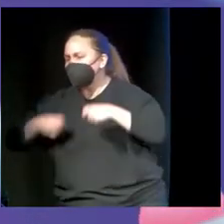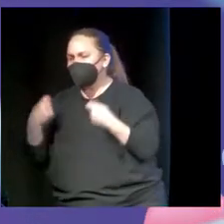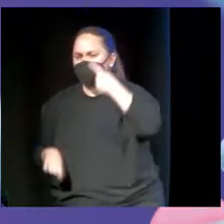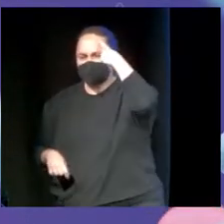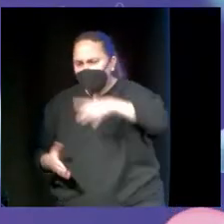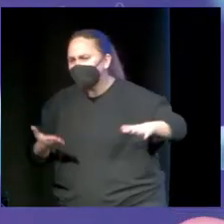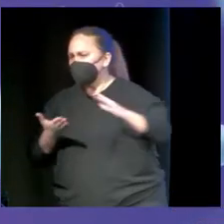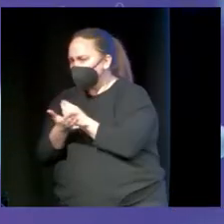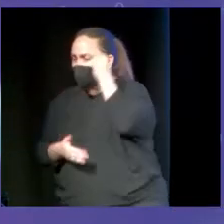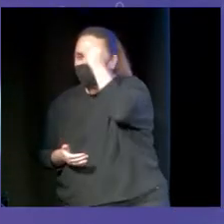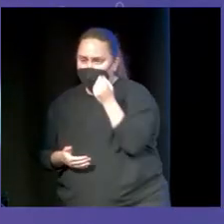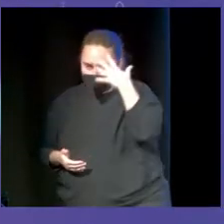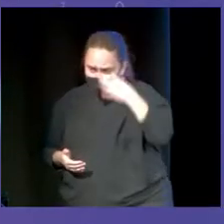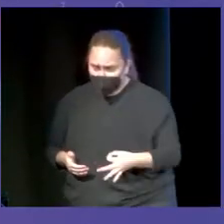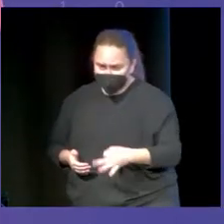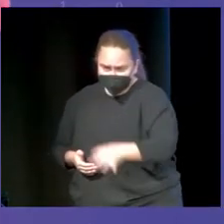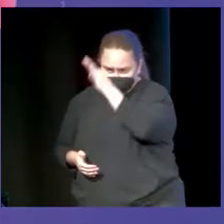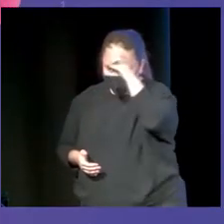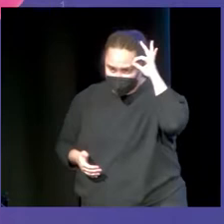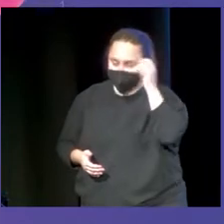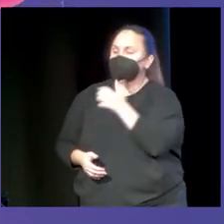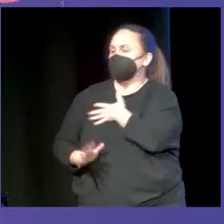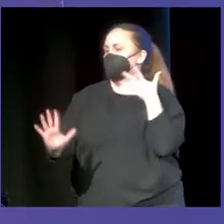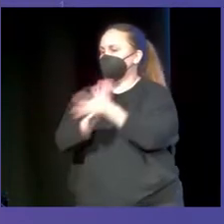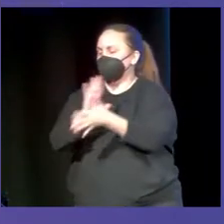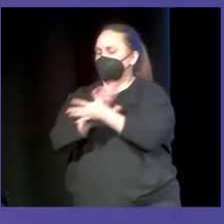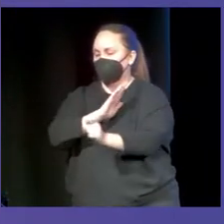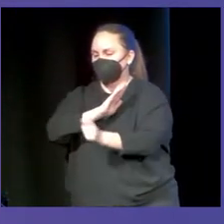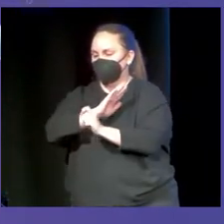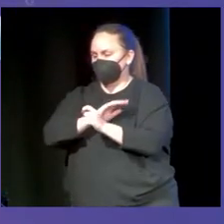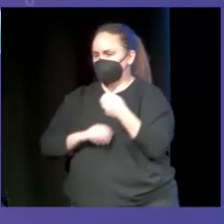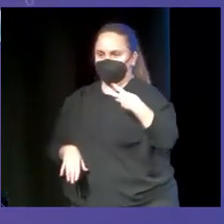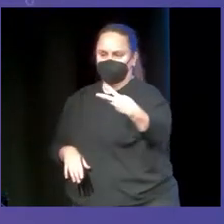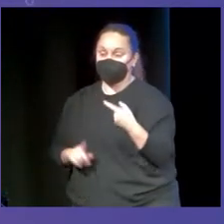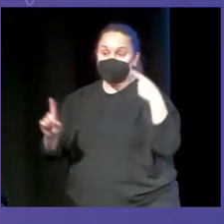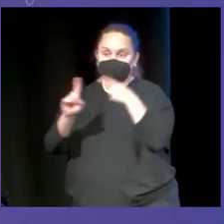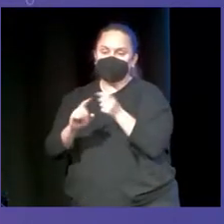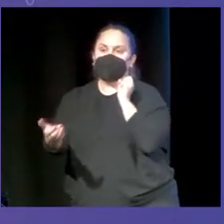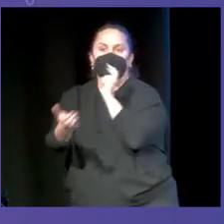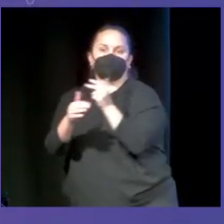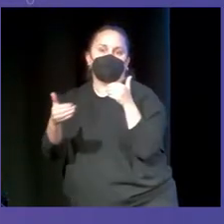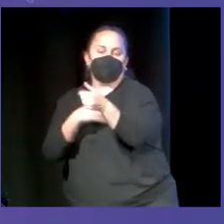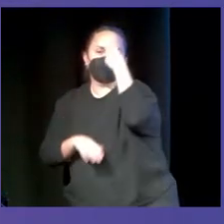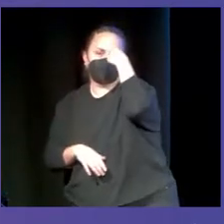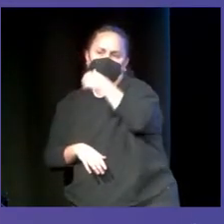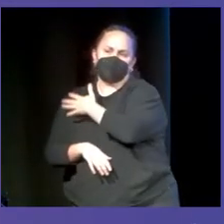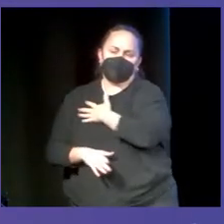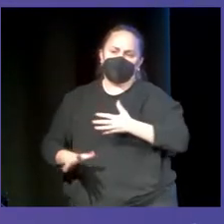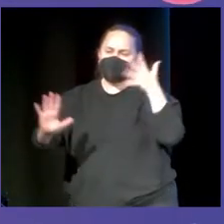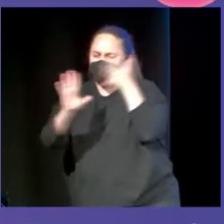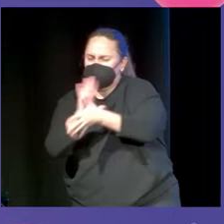pero os voy a intentar dar esos tres tips para que ese país pues sobre todos los retos tampoco mi ambición es que